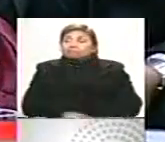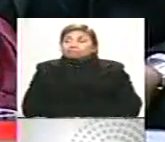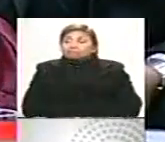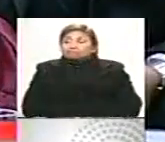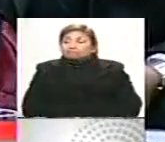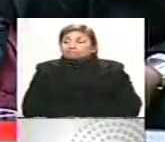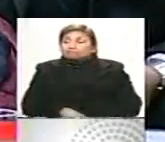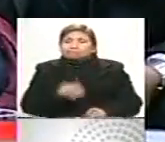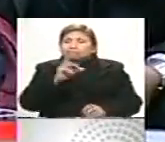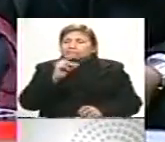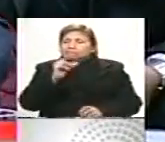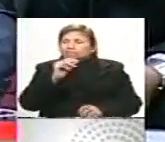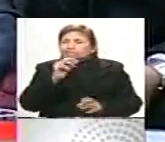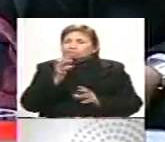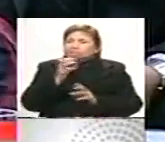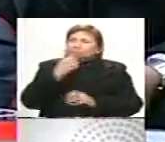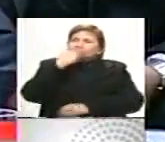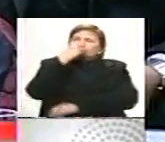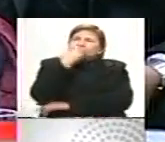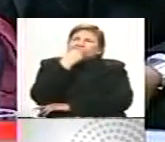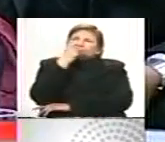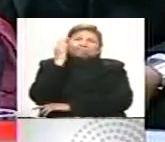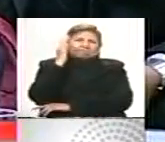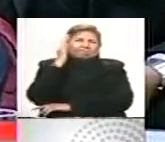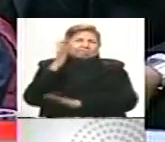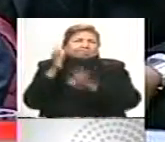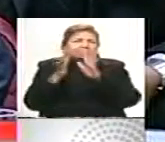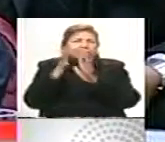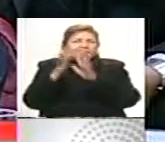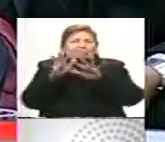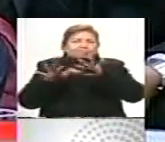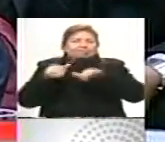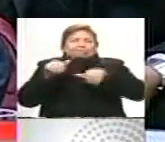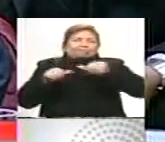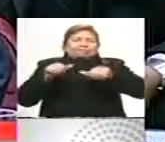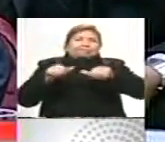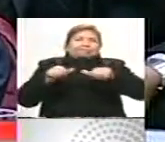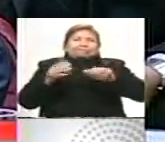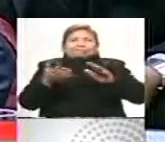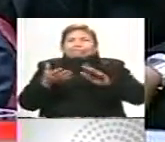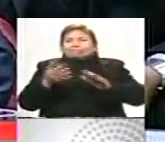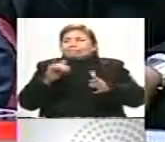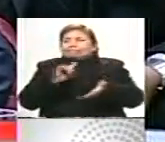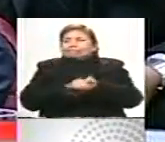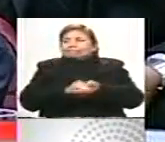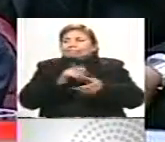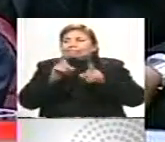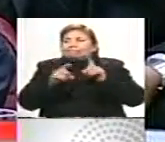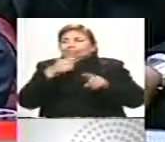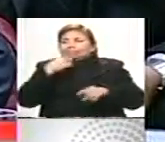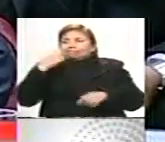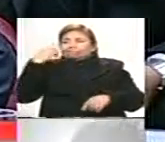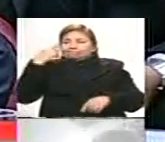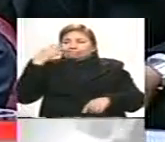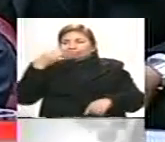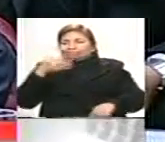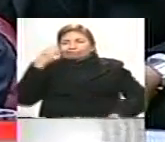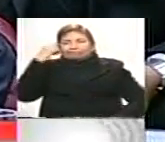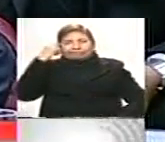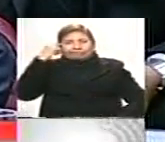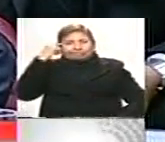No quiero dejar en el tintero algo que seguro que ustedes